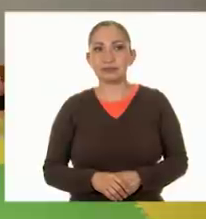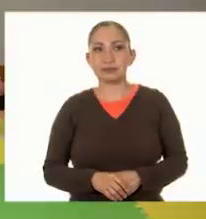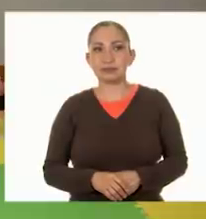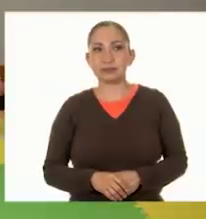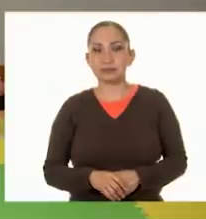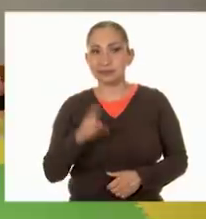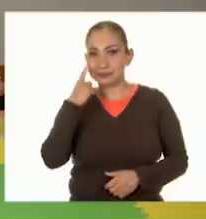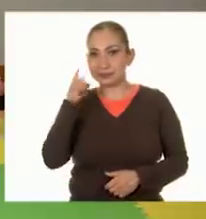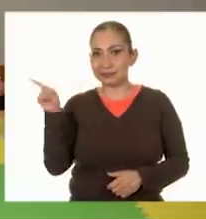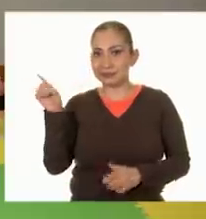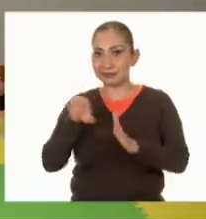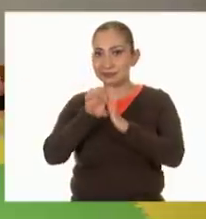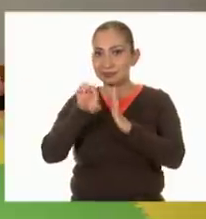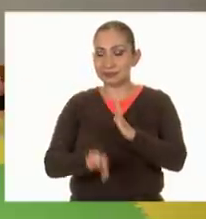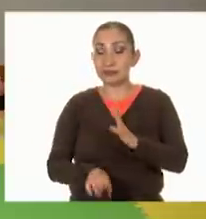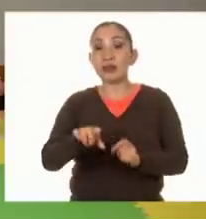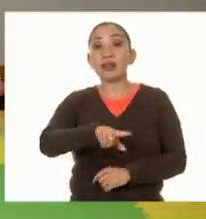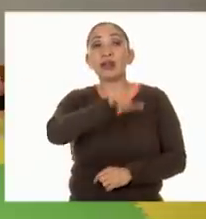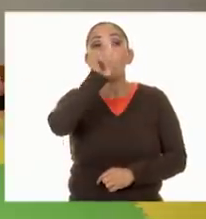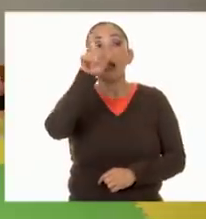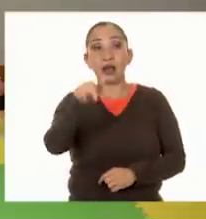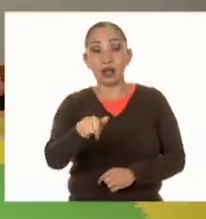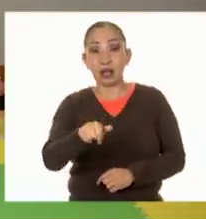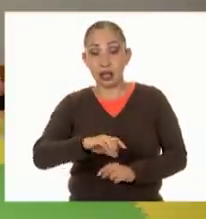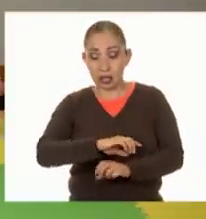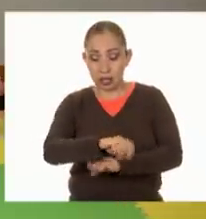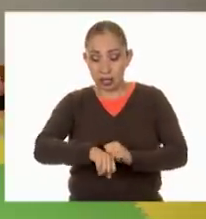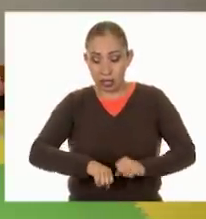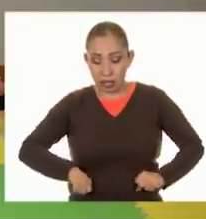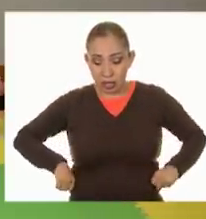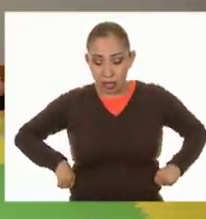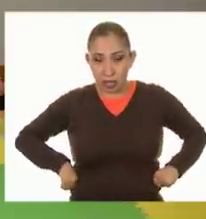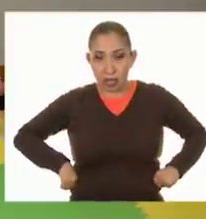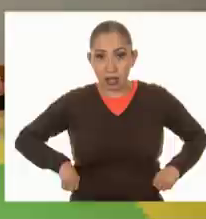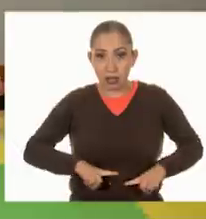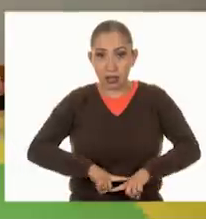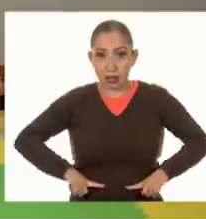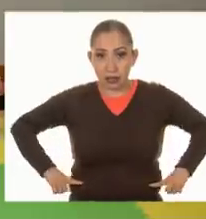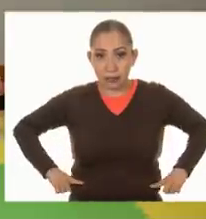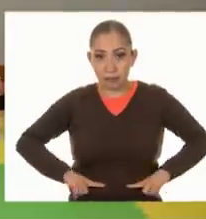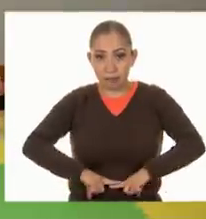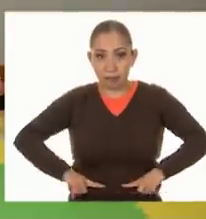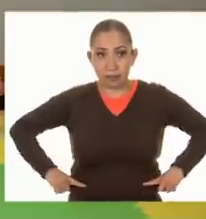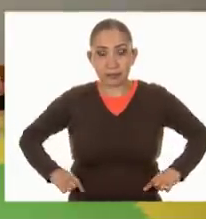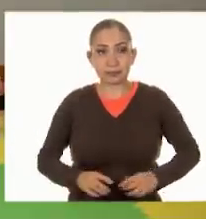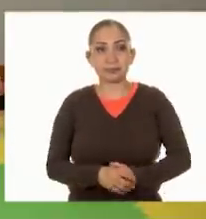De esta manera. Después, deberás amarrarla a la altura de tu cintura,